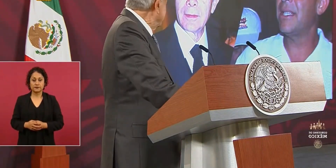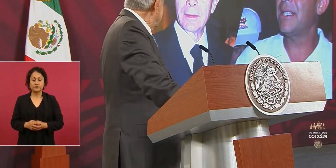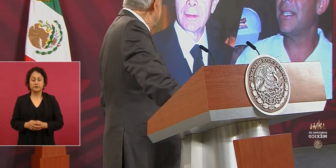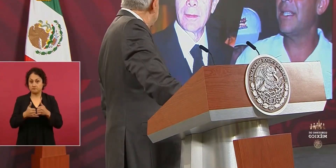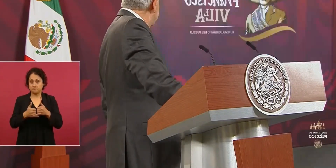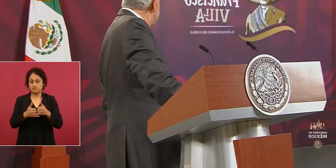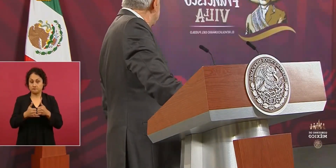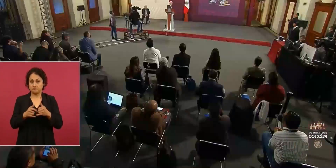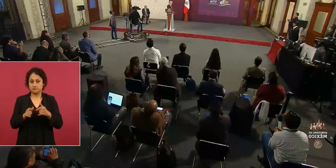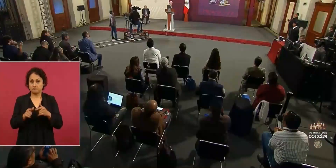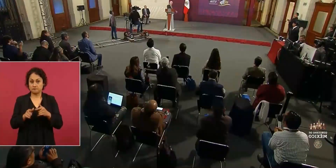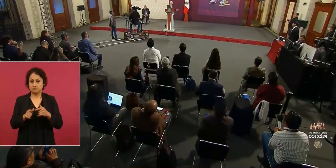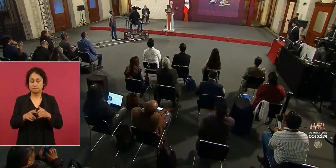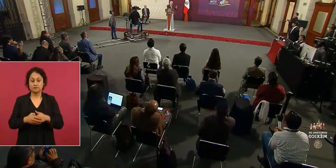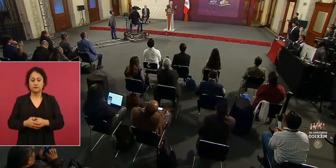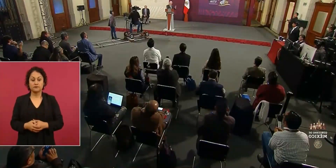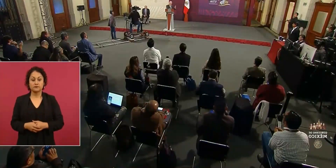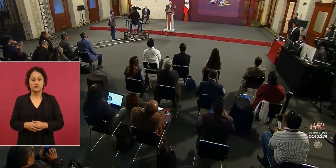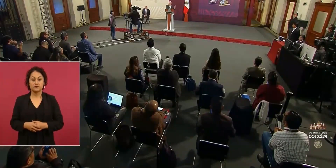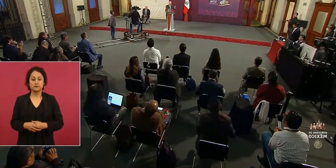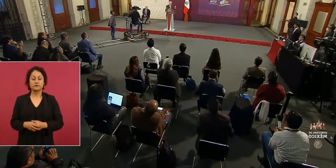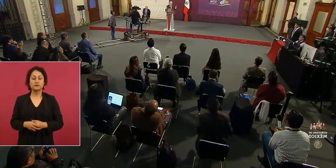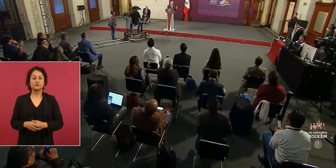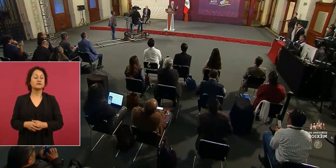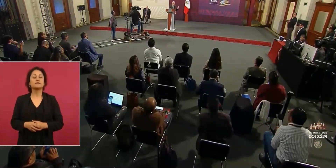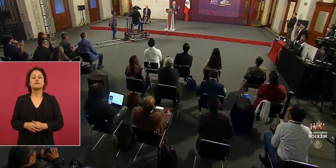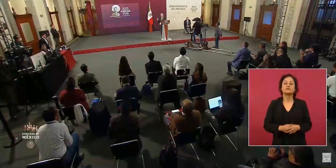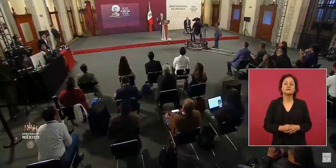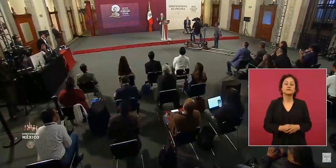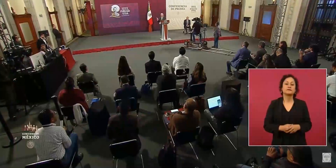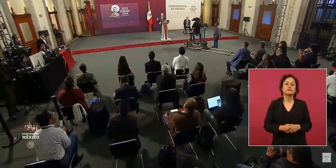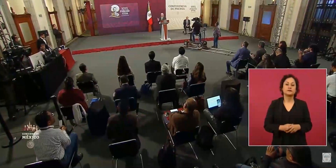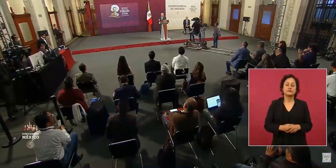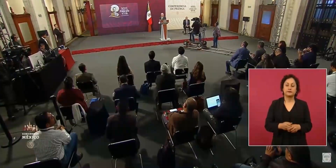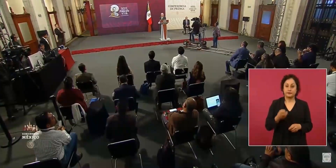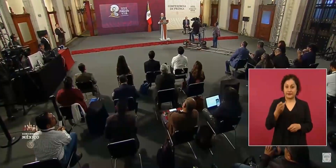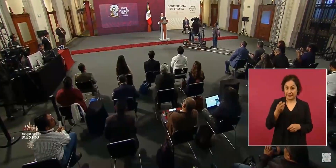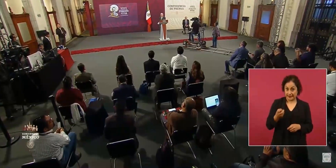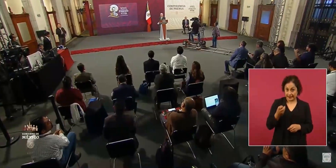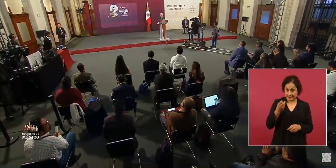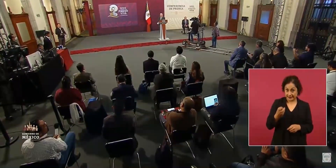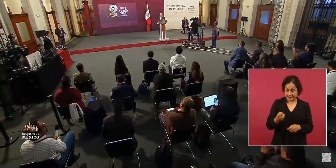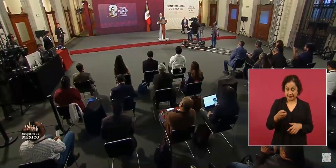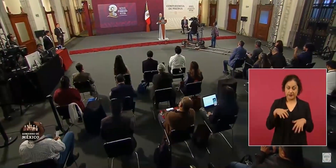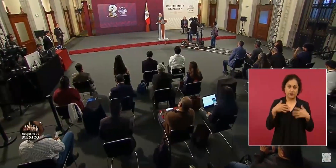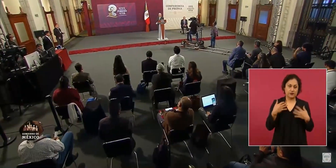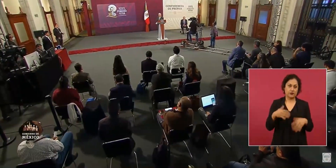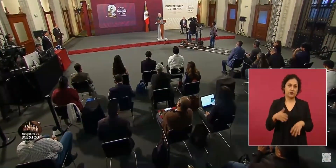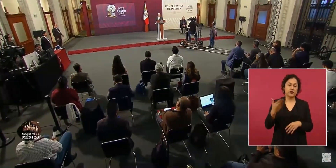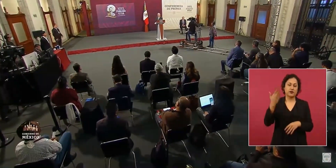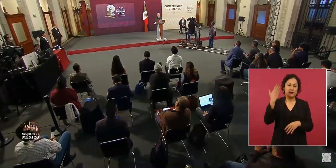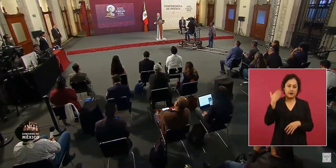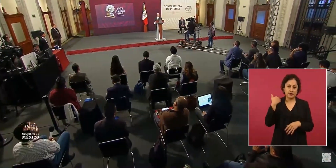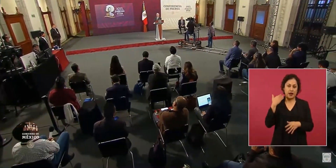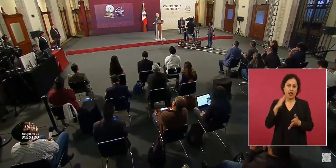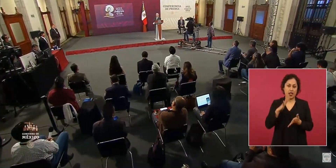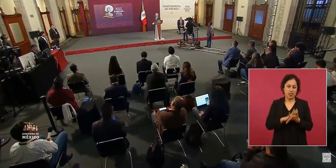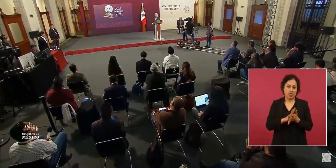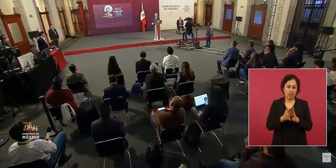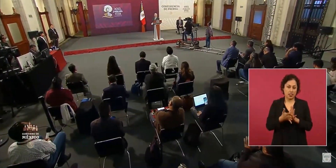Secretario, buenas tardes, ¿cómo estás, Pedro? Pues todo esto, que fue un gran fraude, ¿te acuerdas